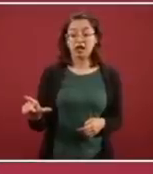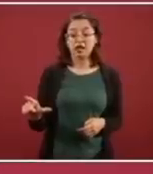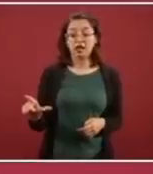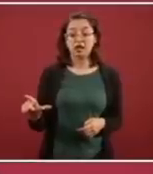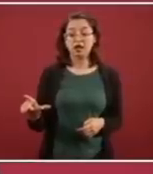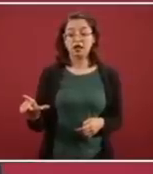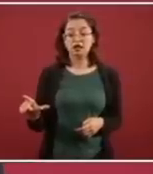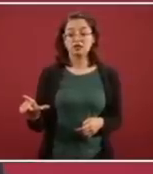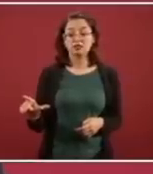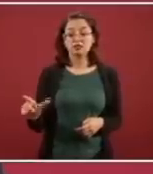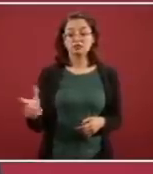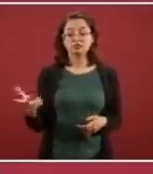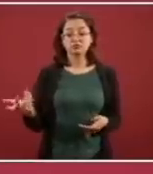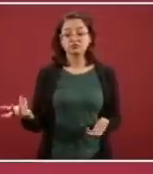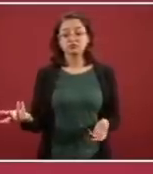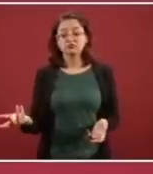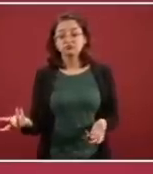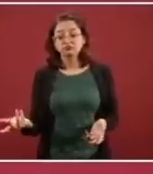haciendo